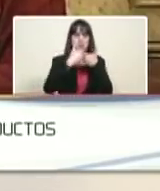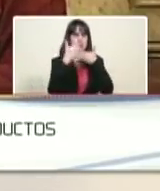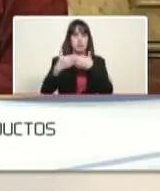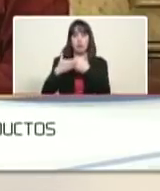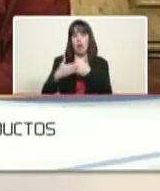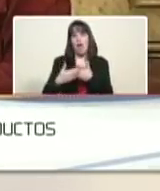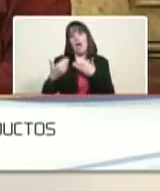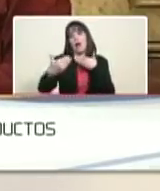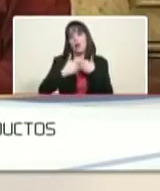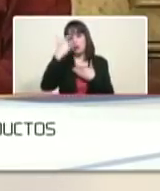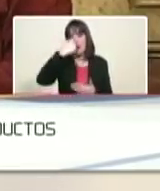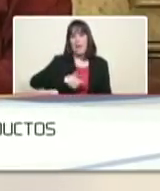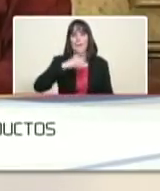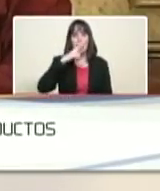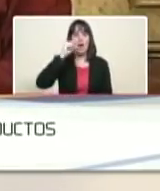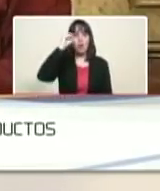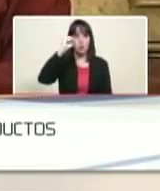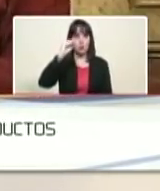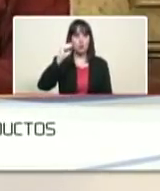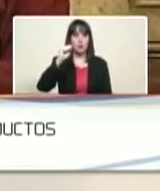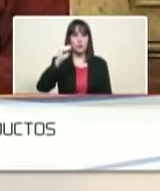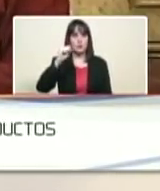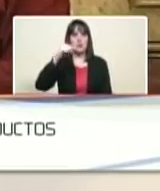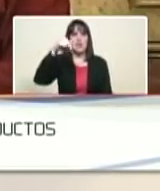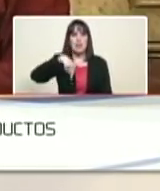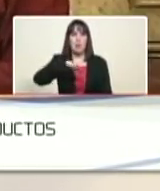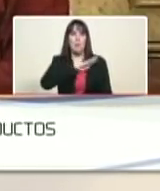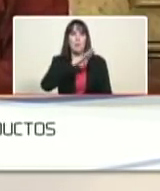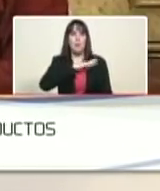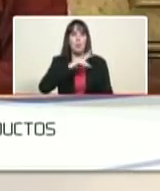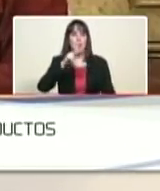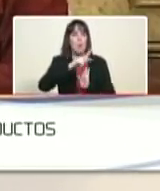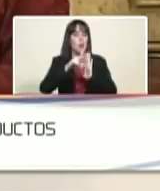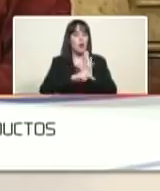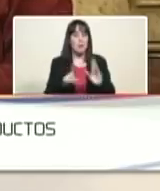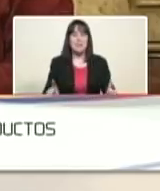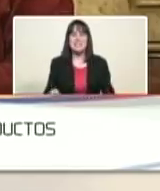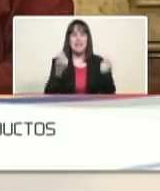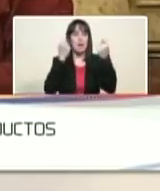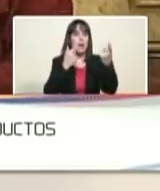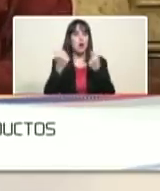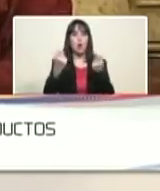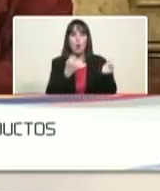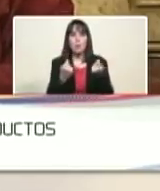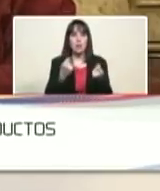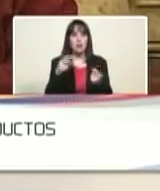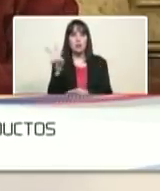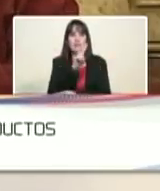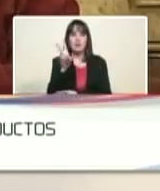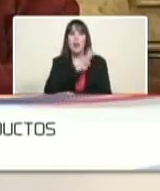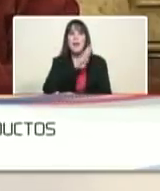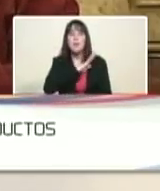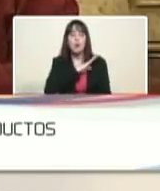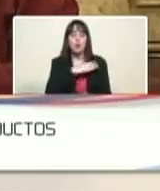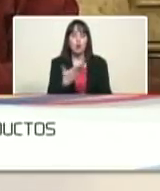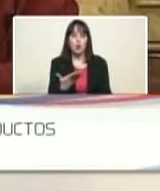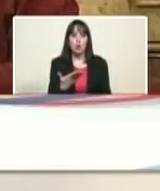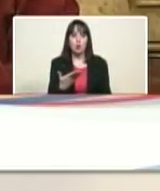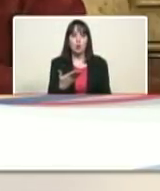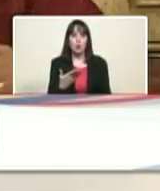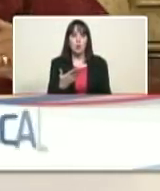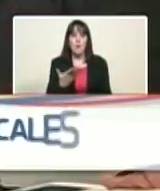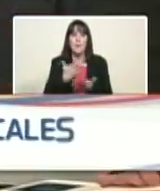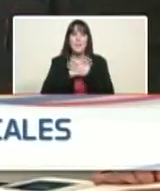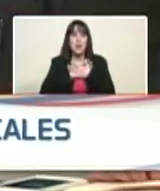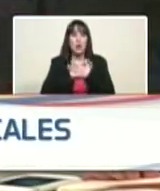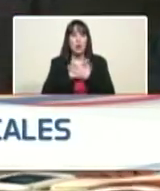a mí, a Nicolás Maduro Moro. Este es mi programa de recuperación económica. Es mío. Cuando digo es